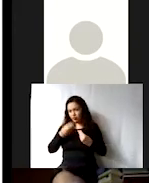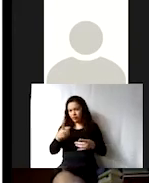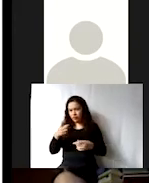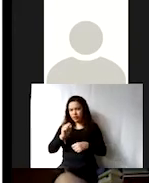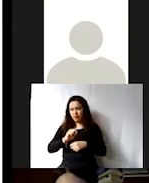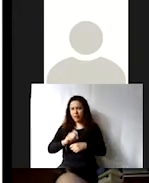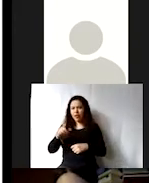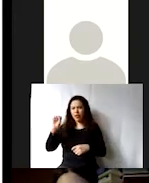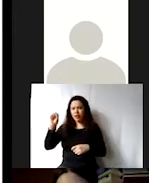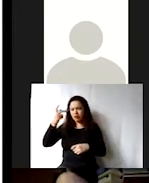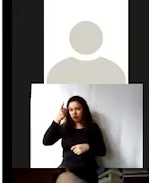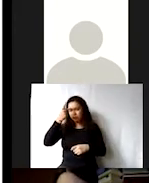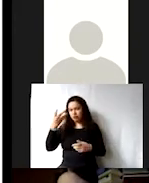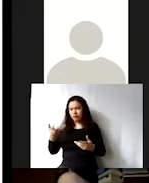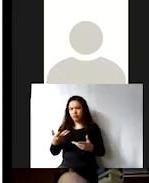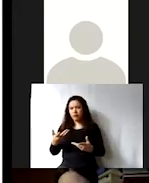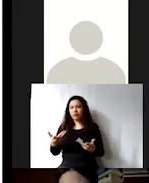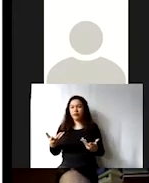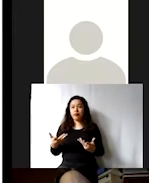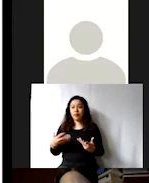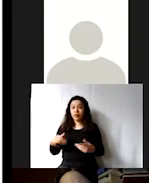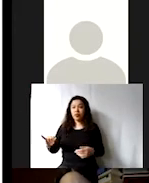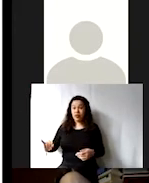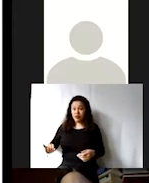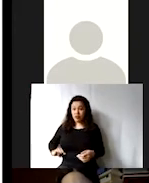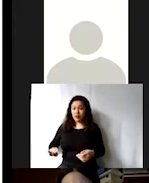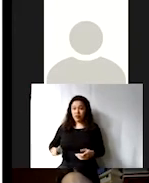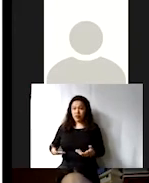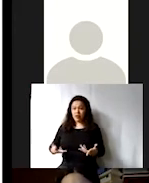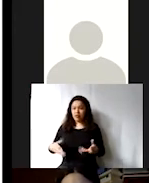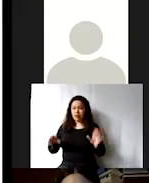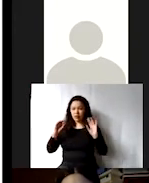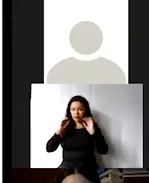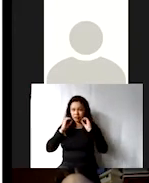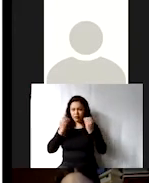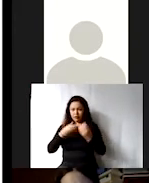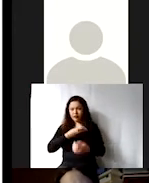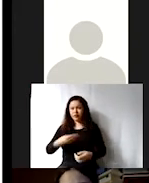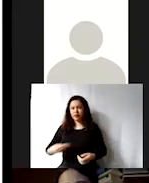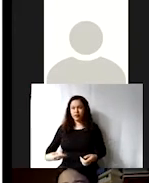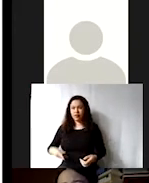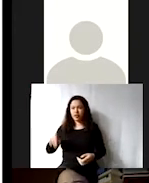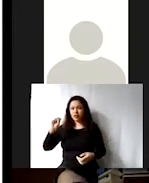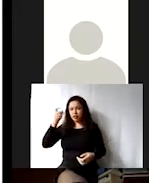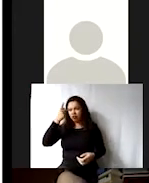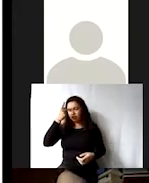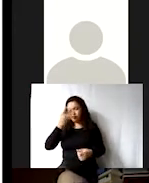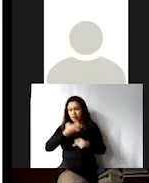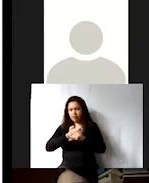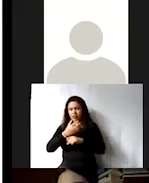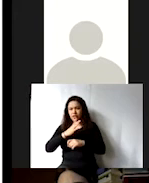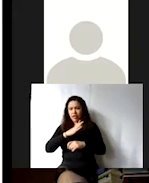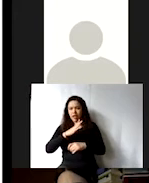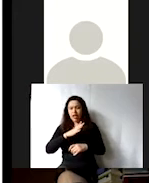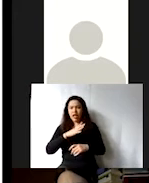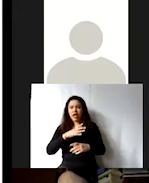Luis Potosí, donde hicieron algo sumamente interesante con organizaciones del municipio de San Luis, donde adoptaron la Carta